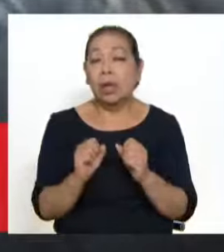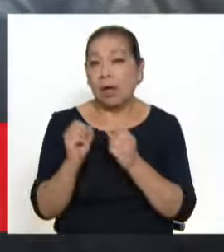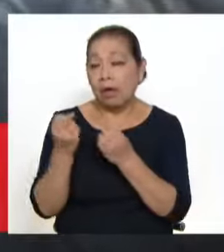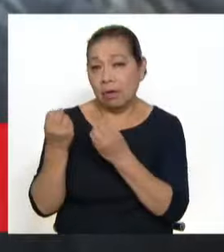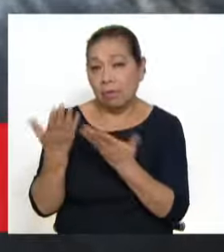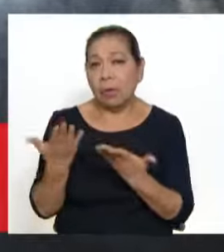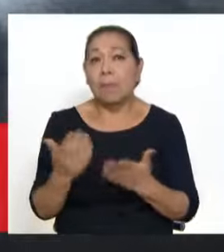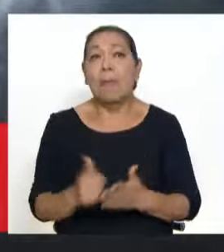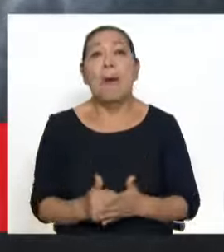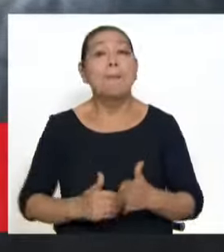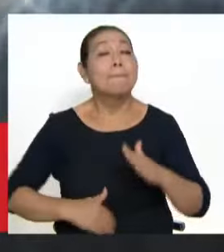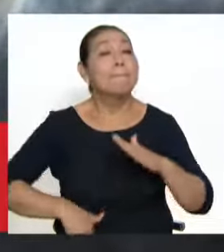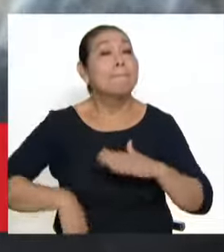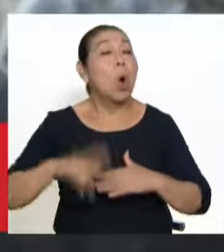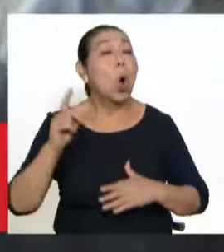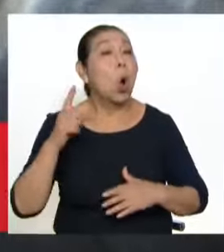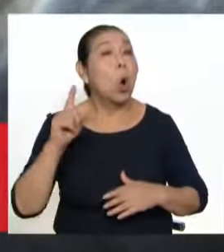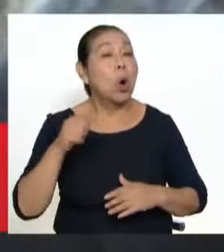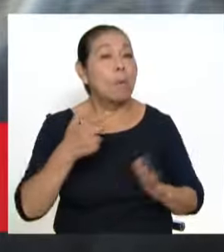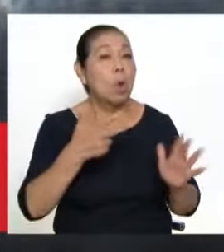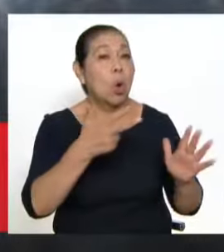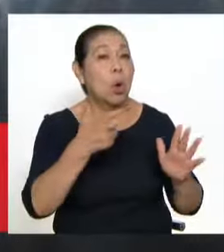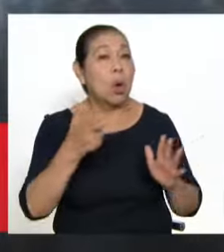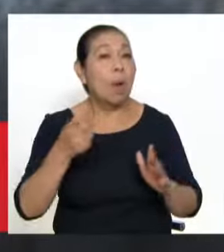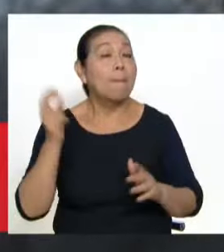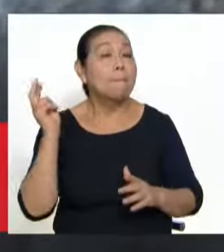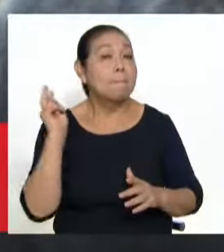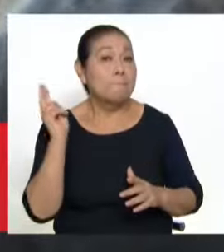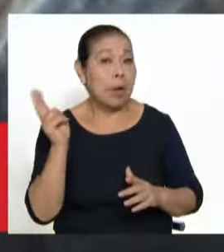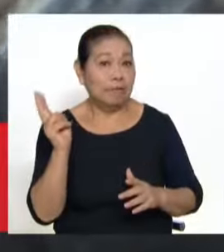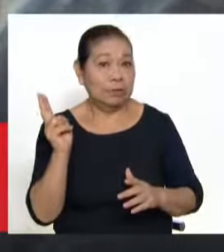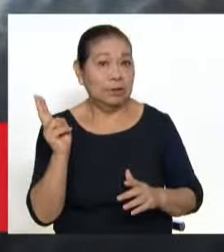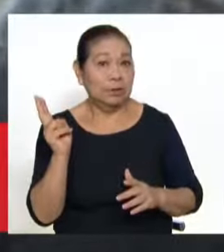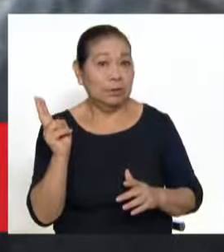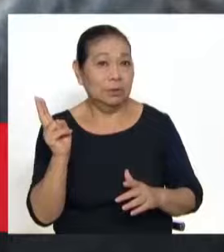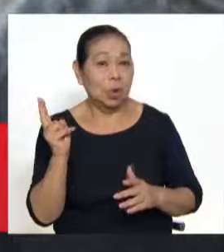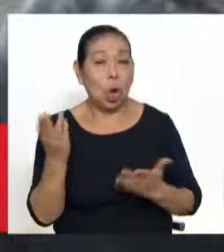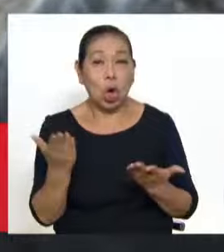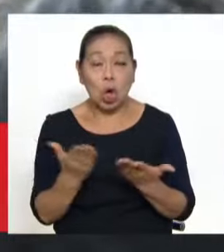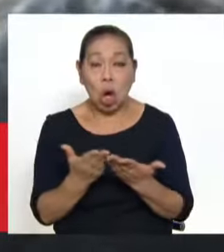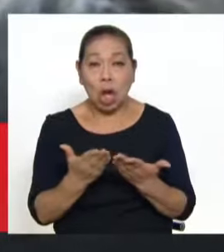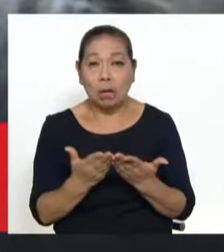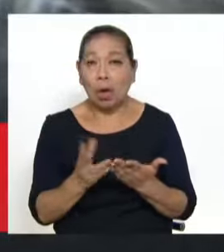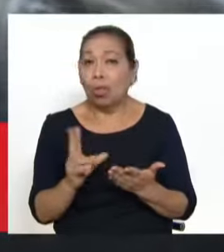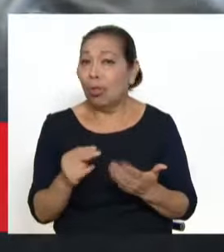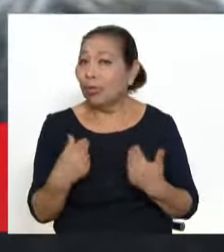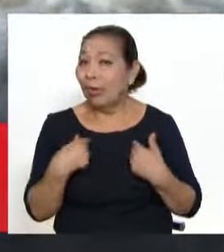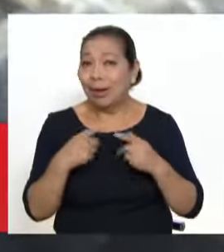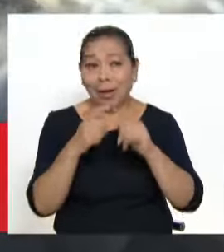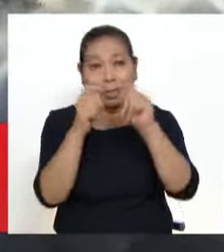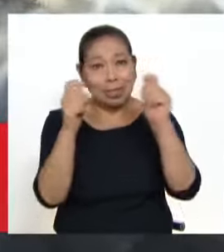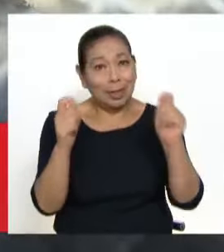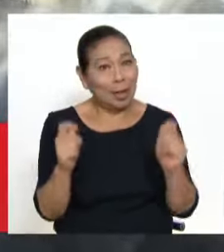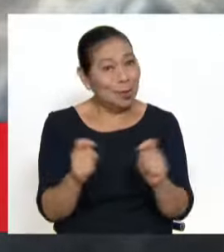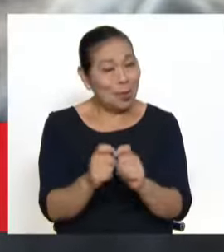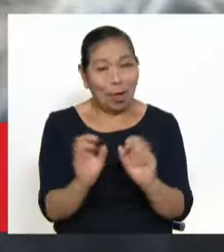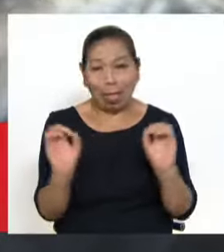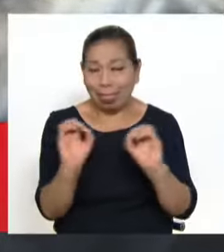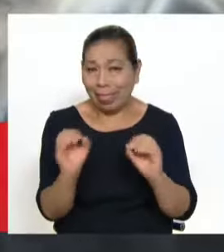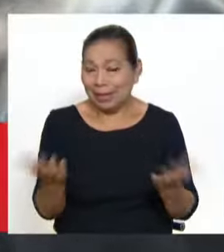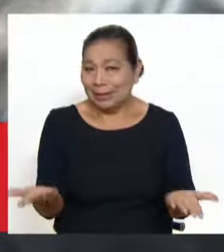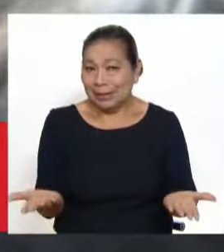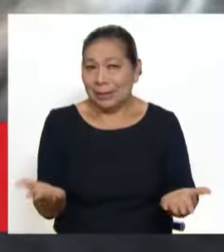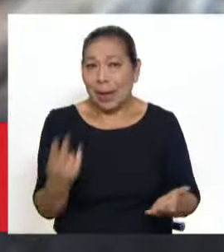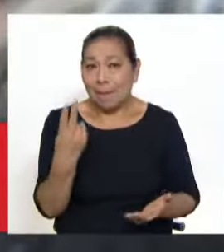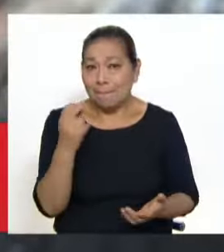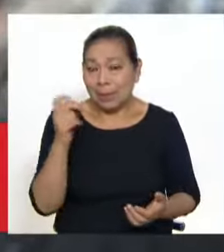Informado que más de 11.800 maestros de nivel escolar no tienen título. Adicionalmente a esto,